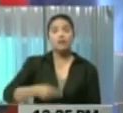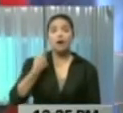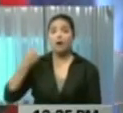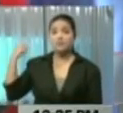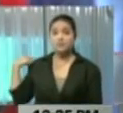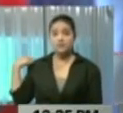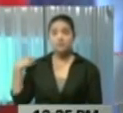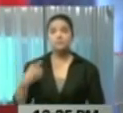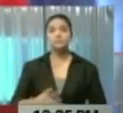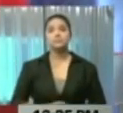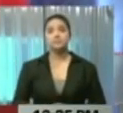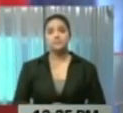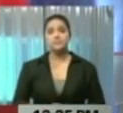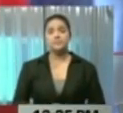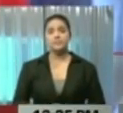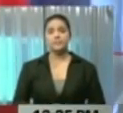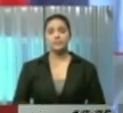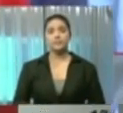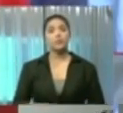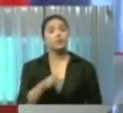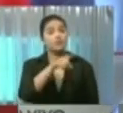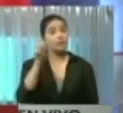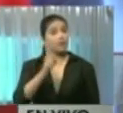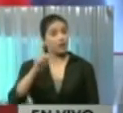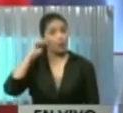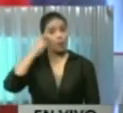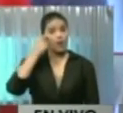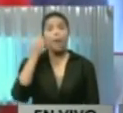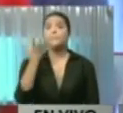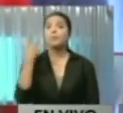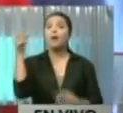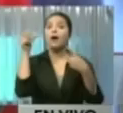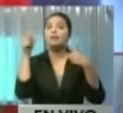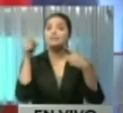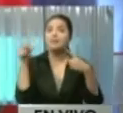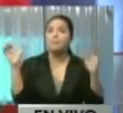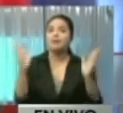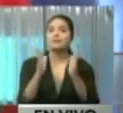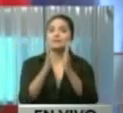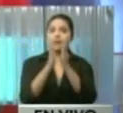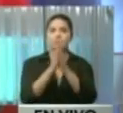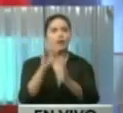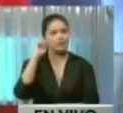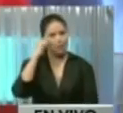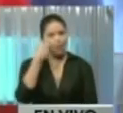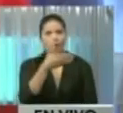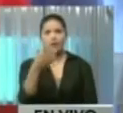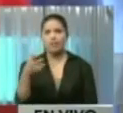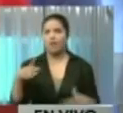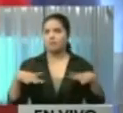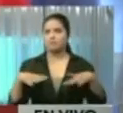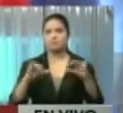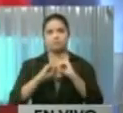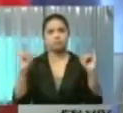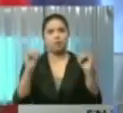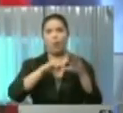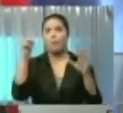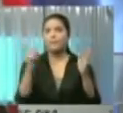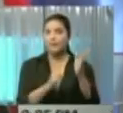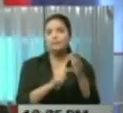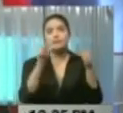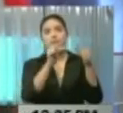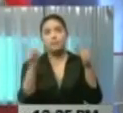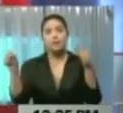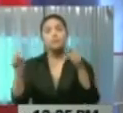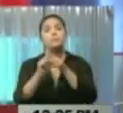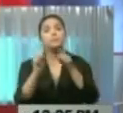ayer, como parte, recuerden ustedes que, por ejemplo, la Semana Santa completa fue de asueto, como dicen, ¿no? Bueno,